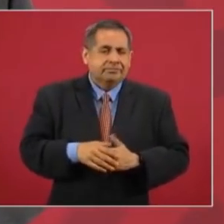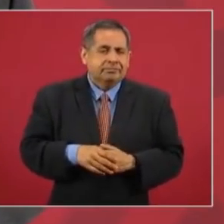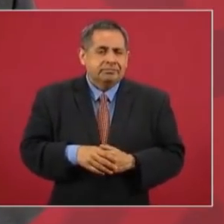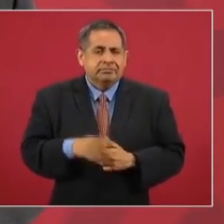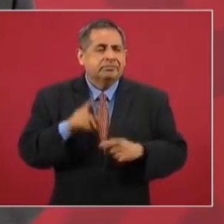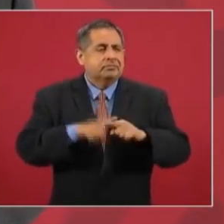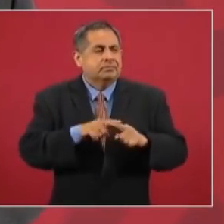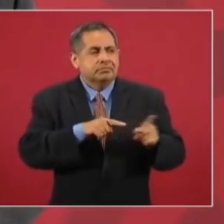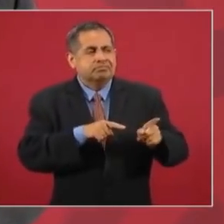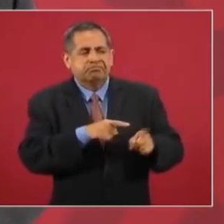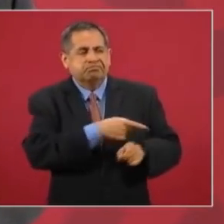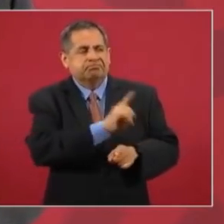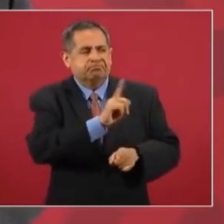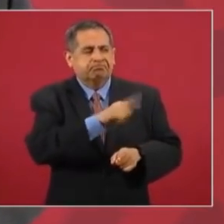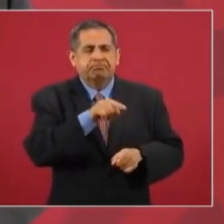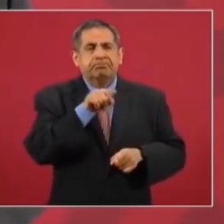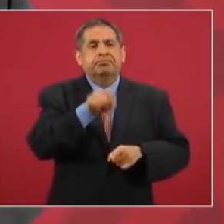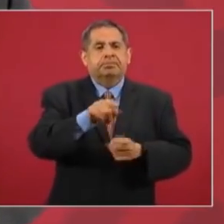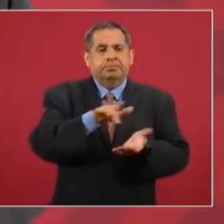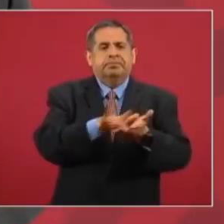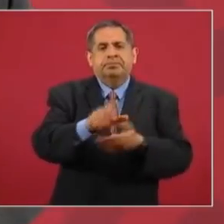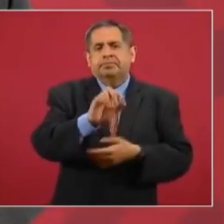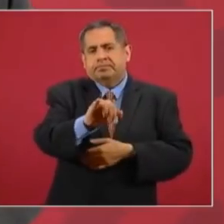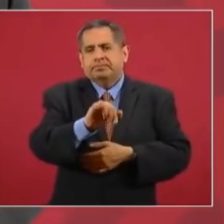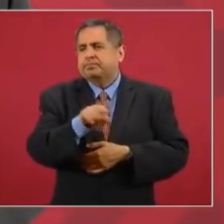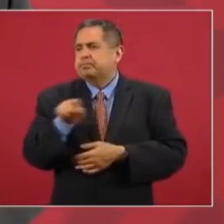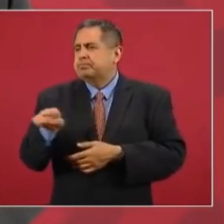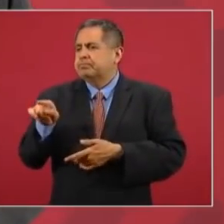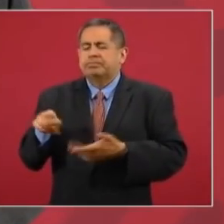a quién apoyar, a quién respaldar.